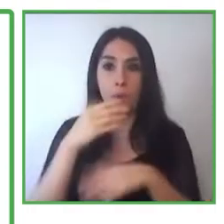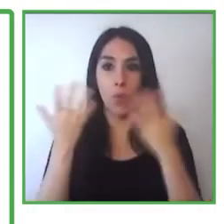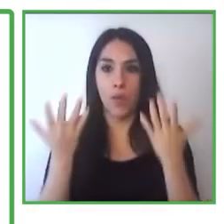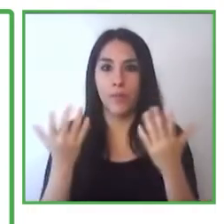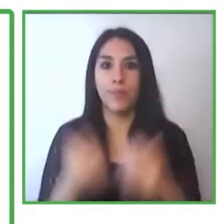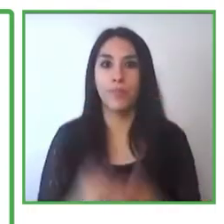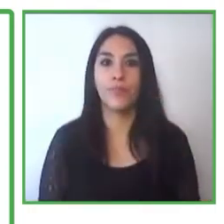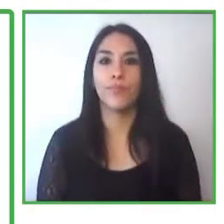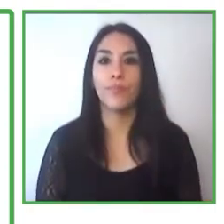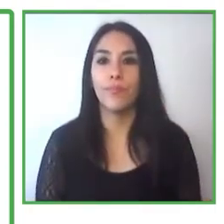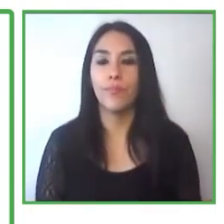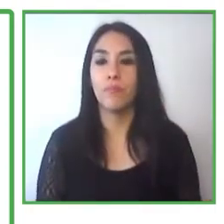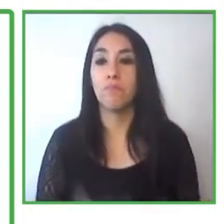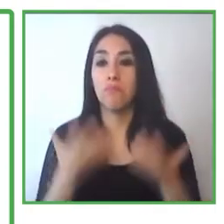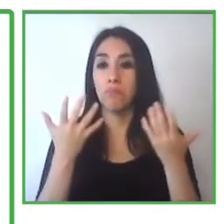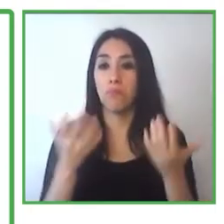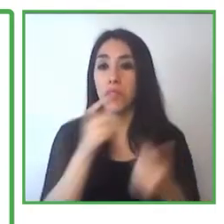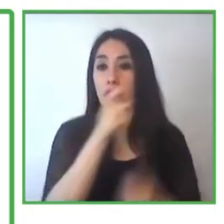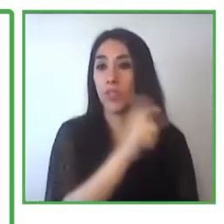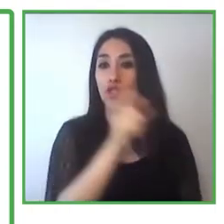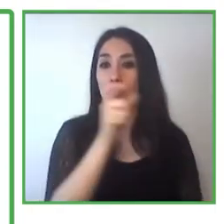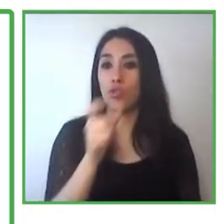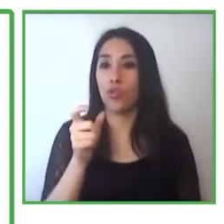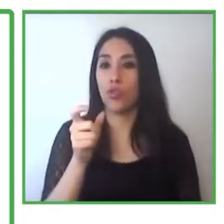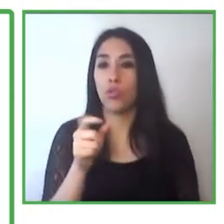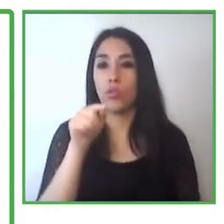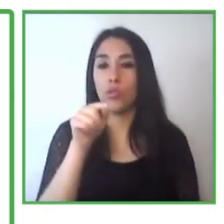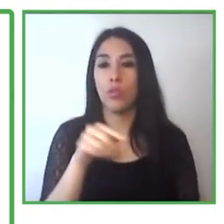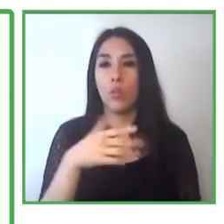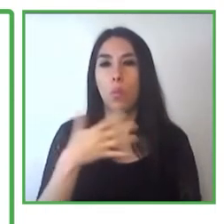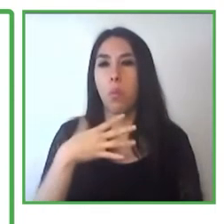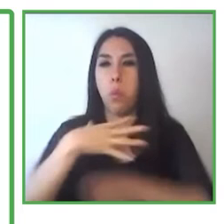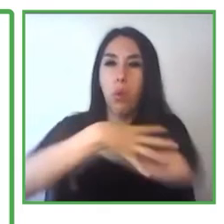por encontrarse en riesgo de exclusión social.